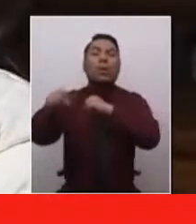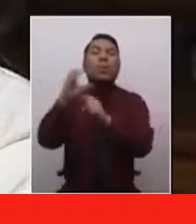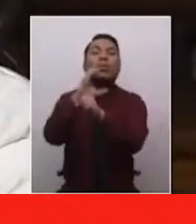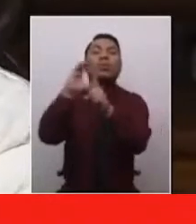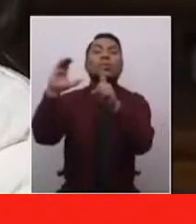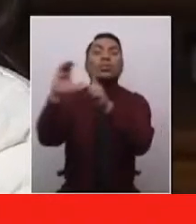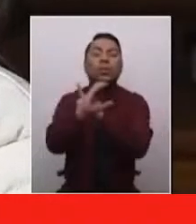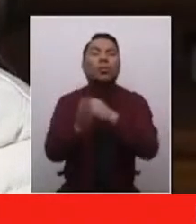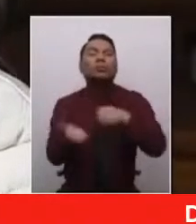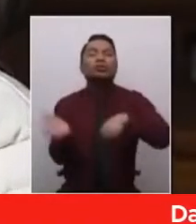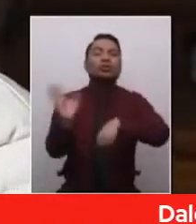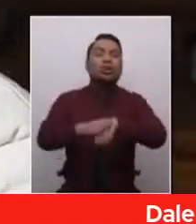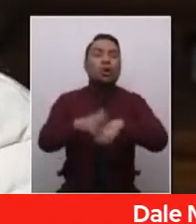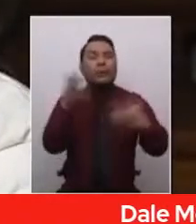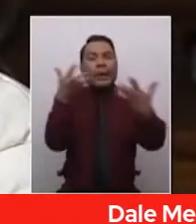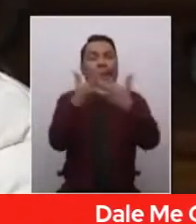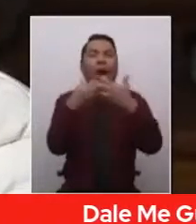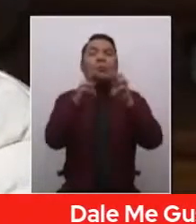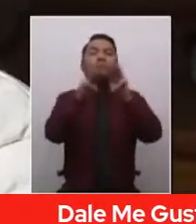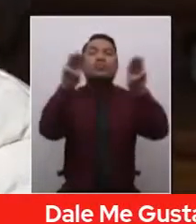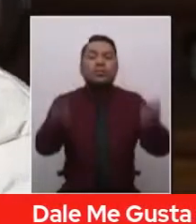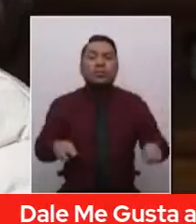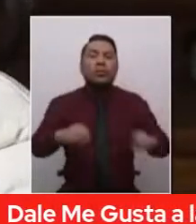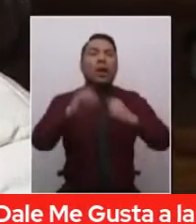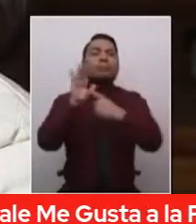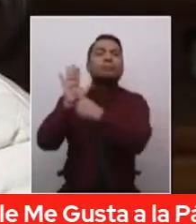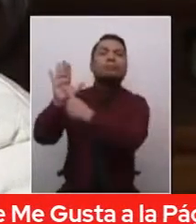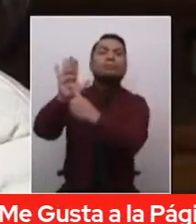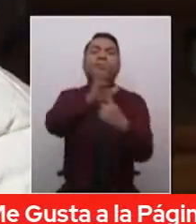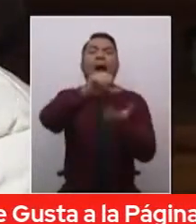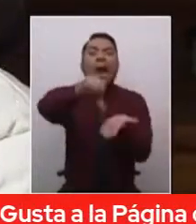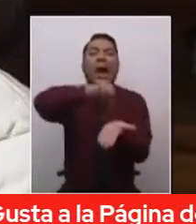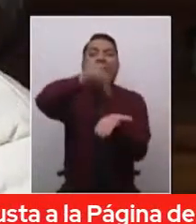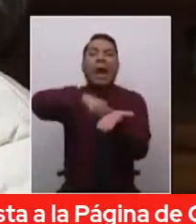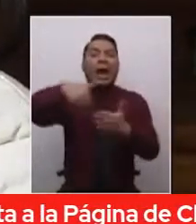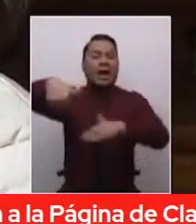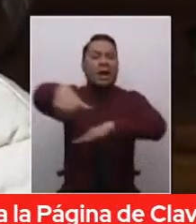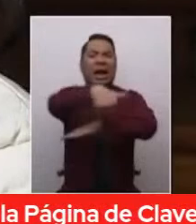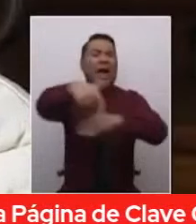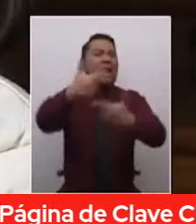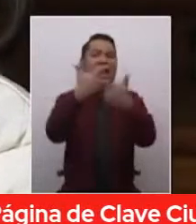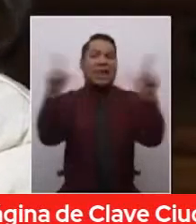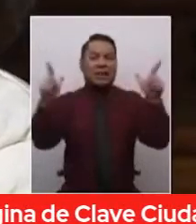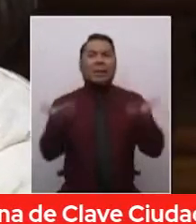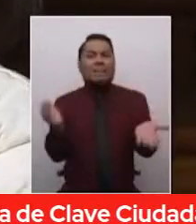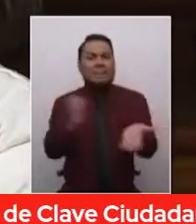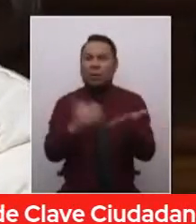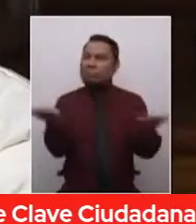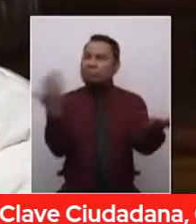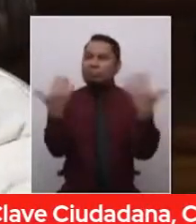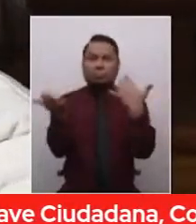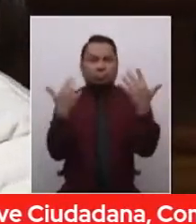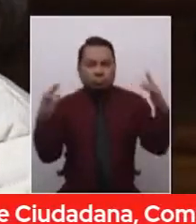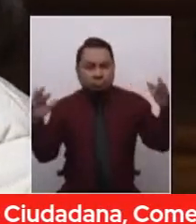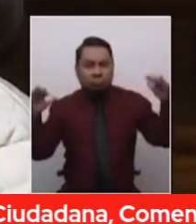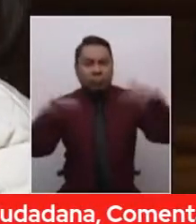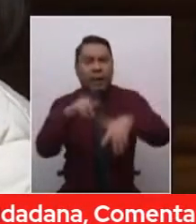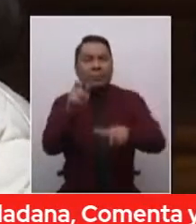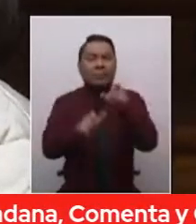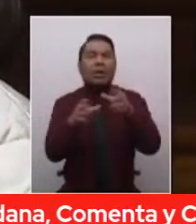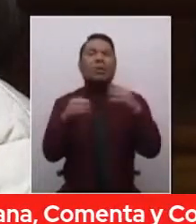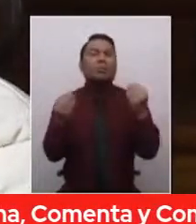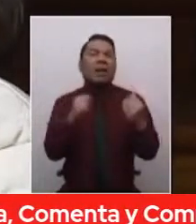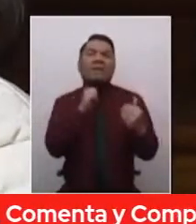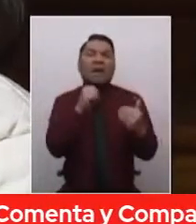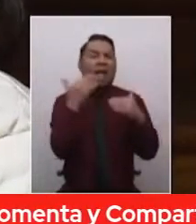cultura relacionada con museos o exposiciones de arte al aire libre para generar un mayor interés en la población ante la